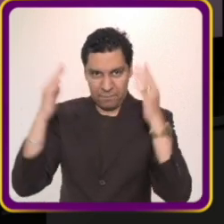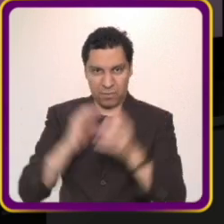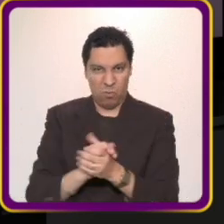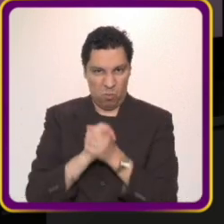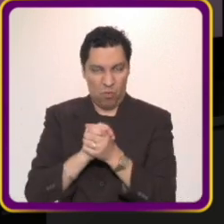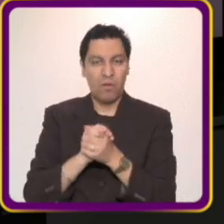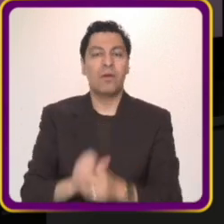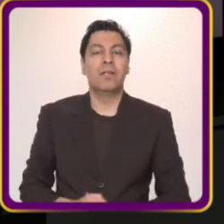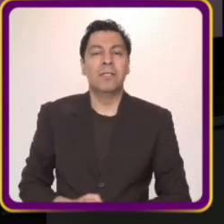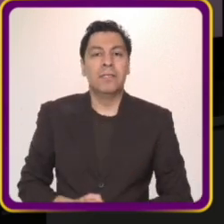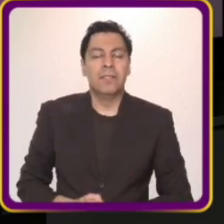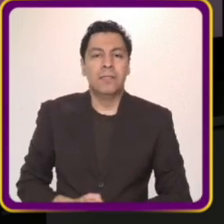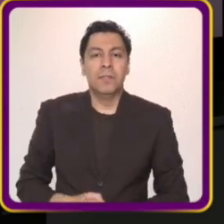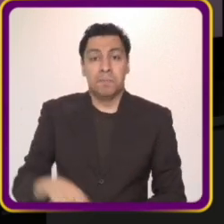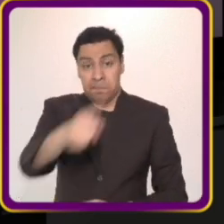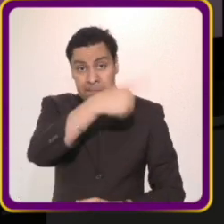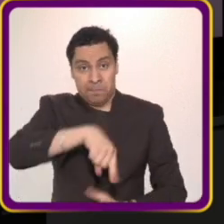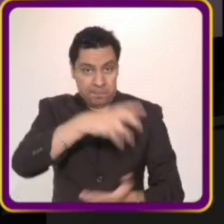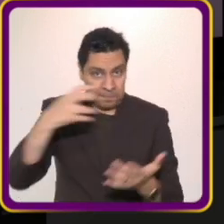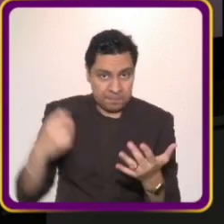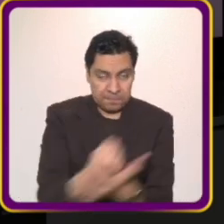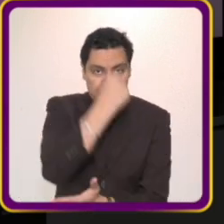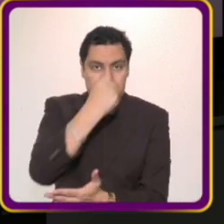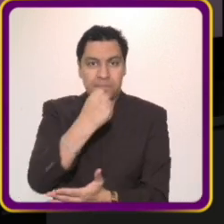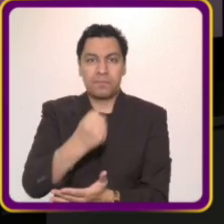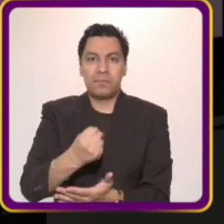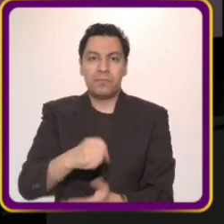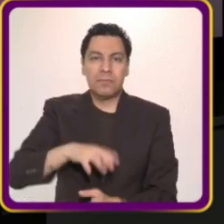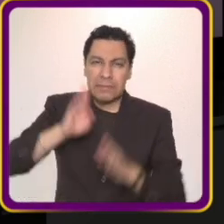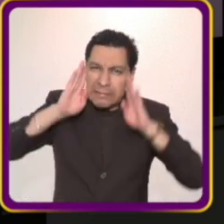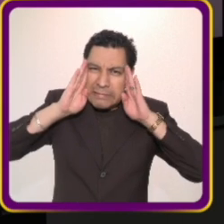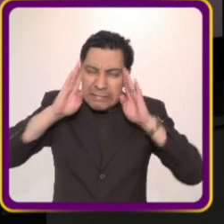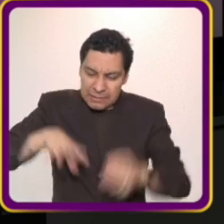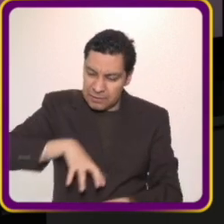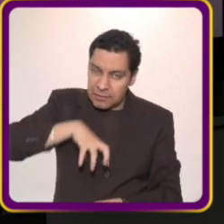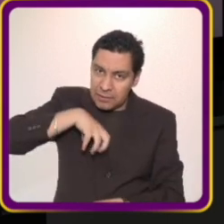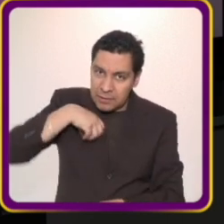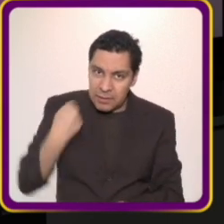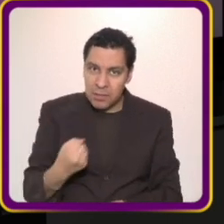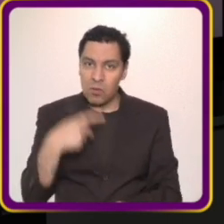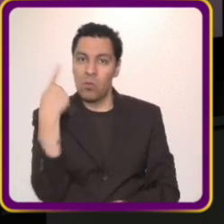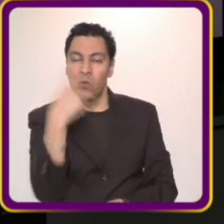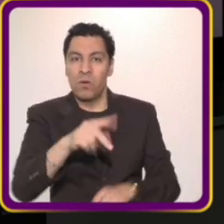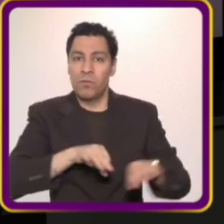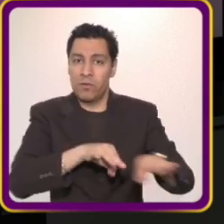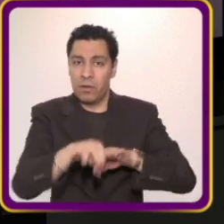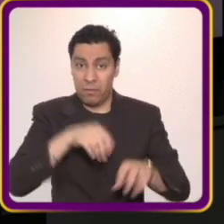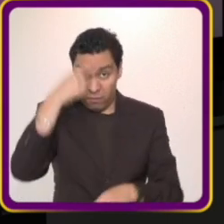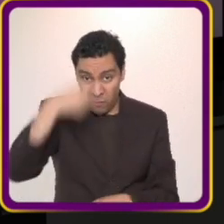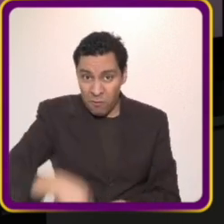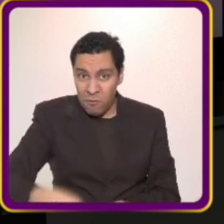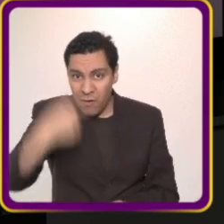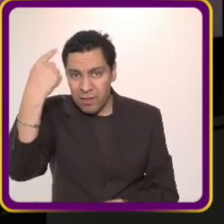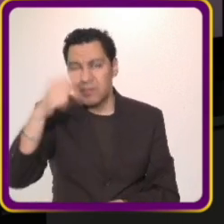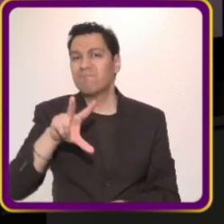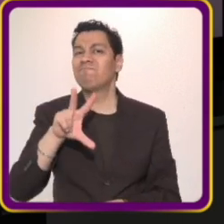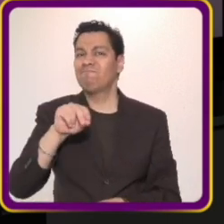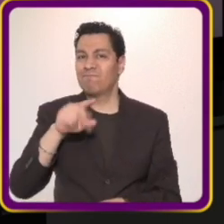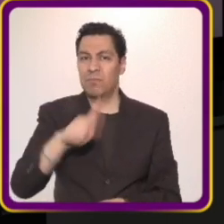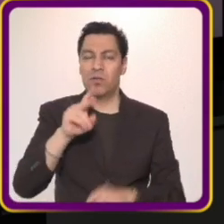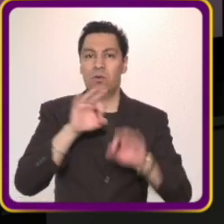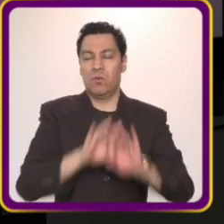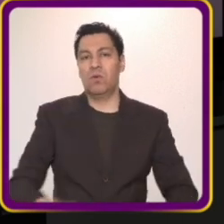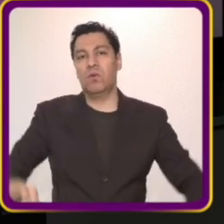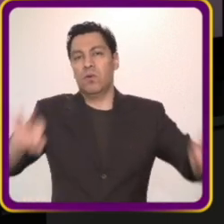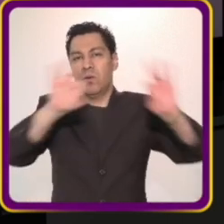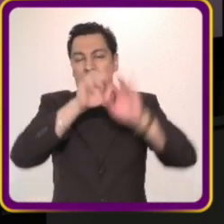ustedes, ganadores, les agradezco su dedicación a una labor que sabemos que no es fácil, pero sí es vital.